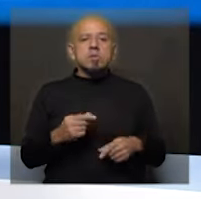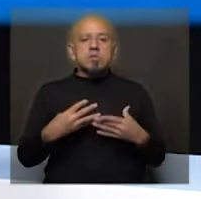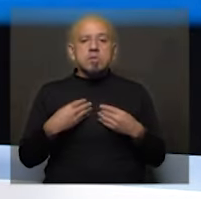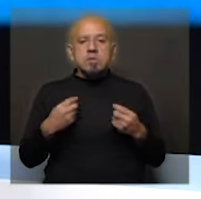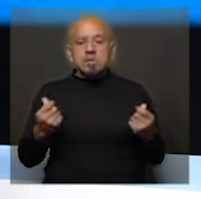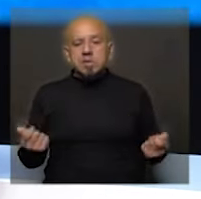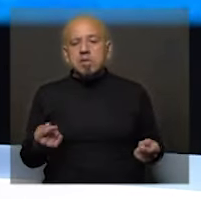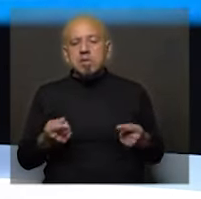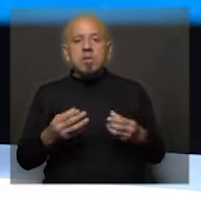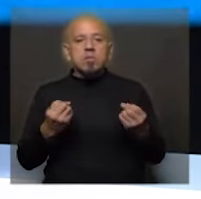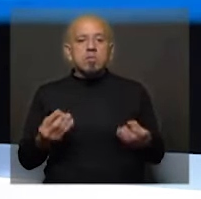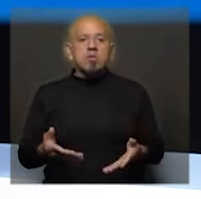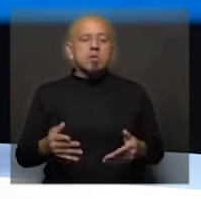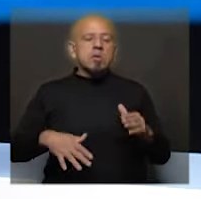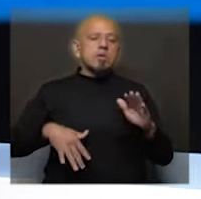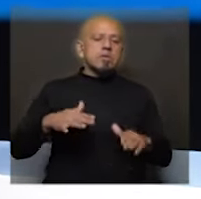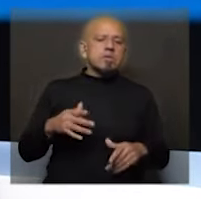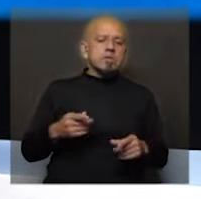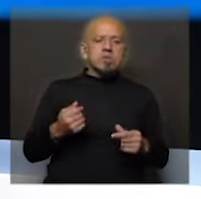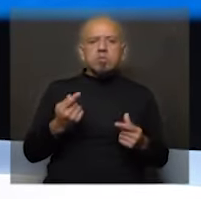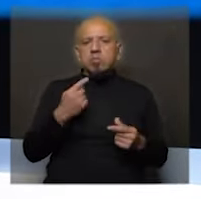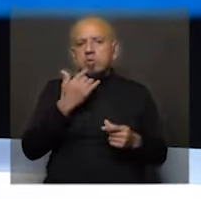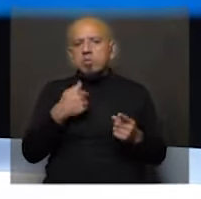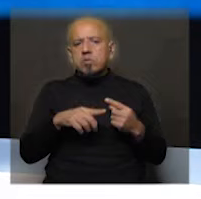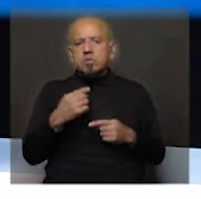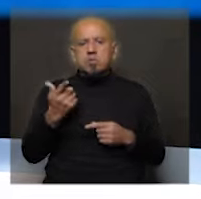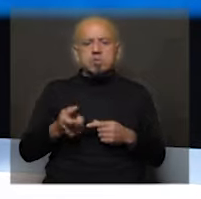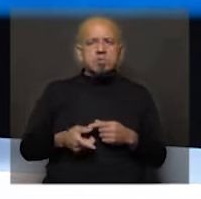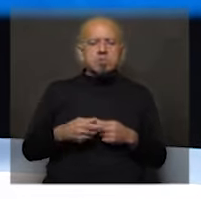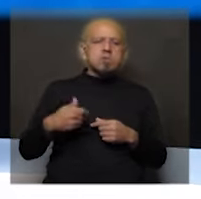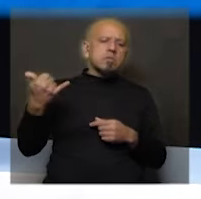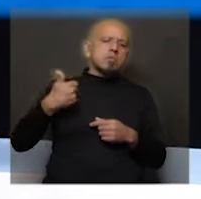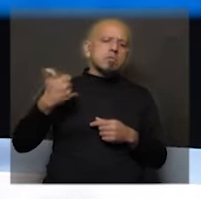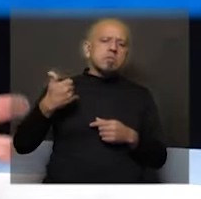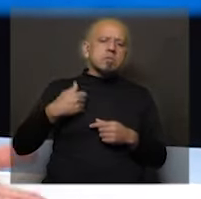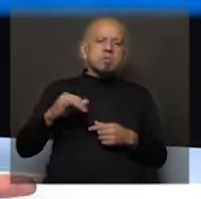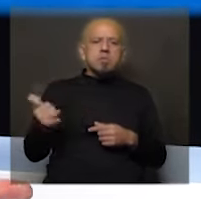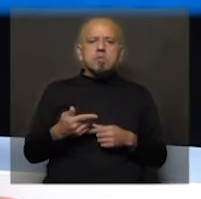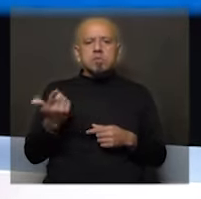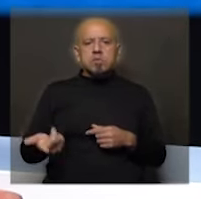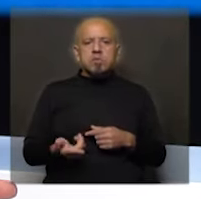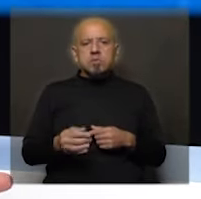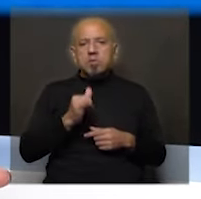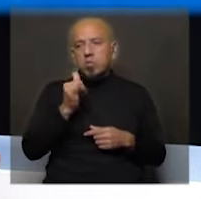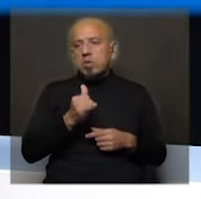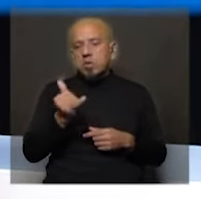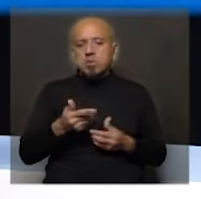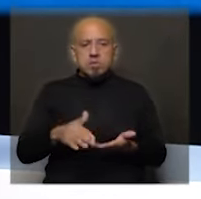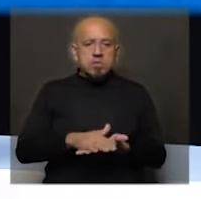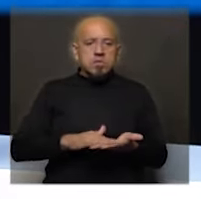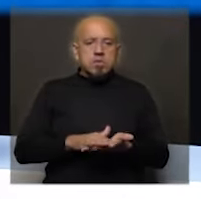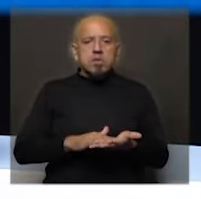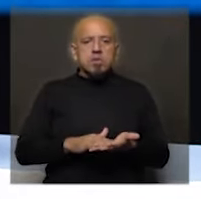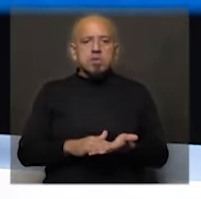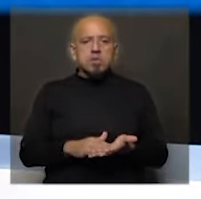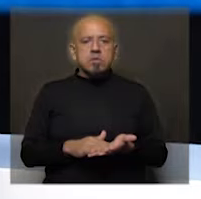frente a esto por eso muchas veces eh Cuando un tercero escucha el relato dice ah pero si lo cuenta como si no le pasara nada no entonces